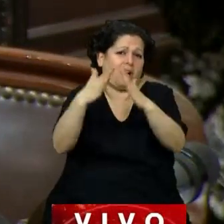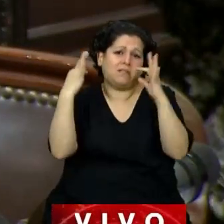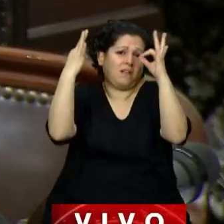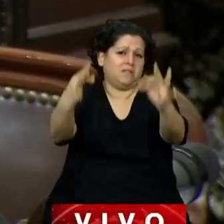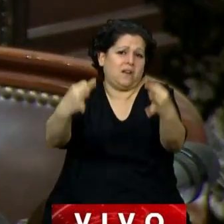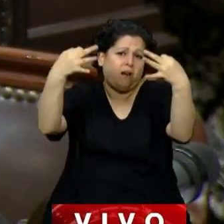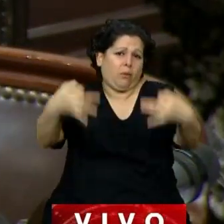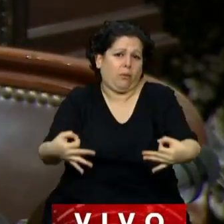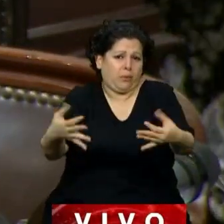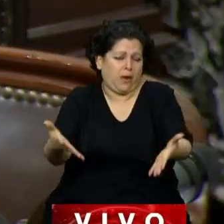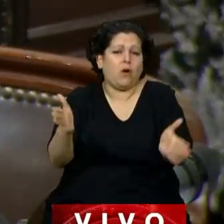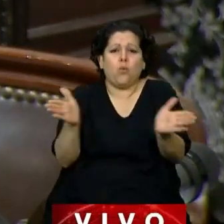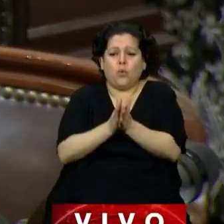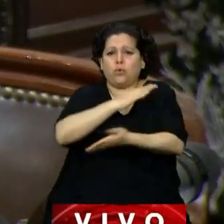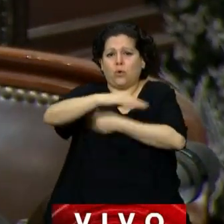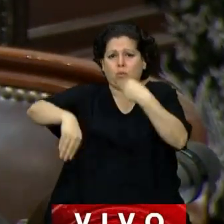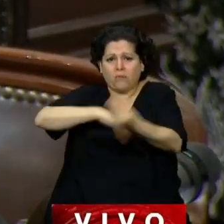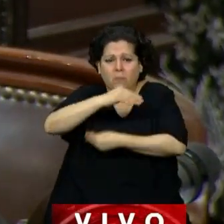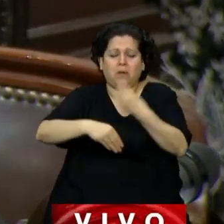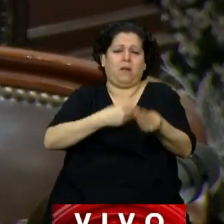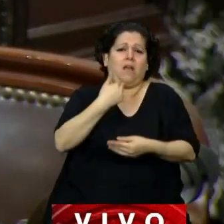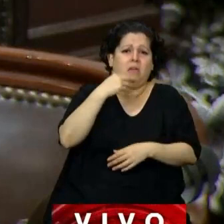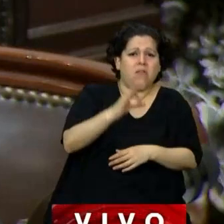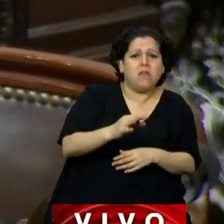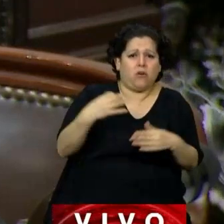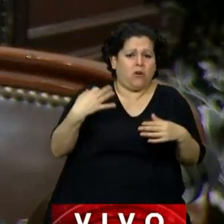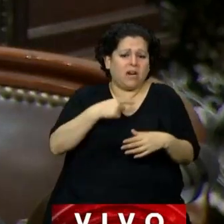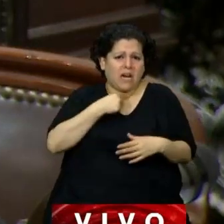casa, con nuestros hijos, a nuestras familias.